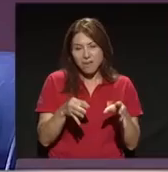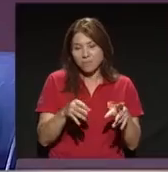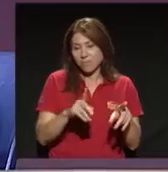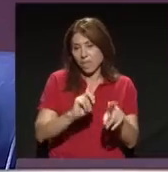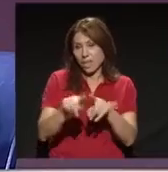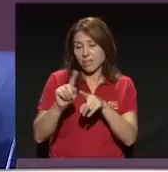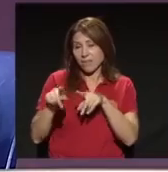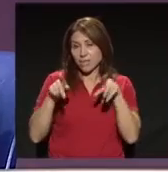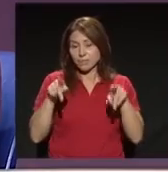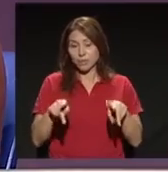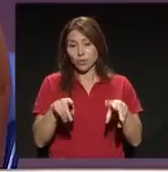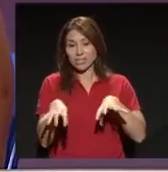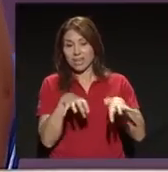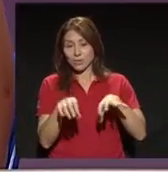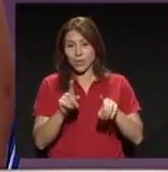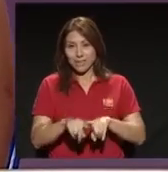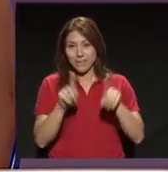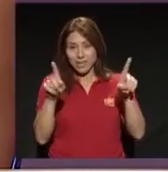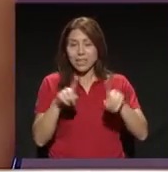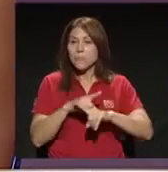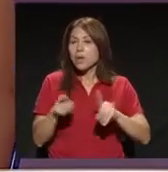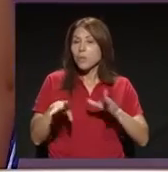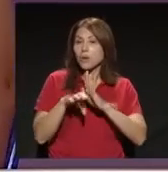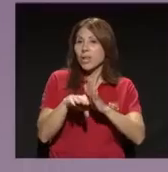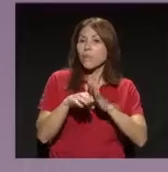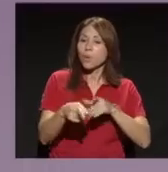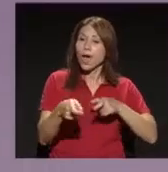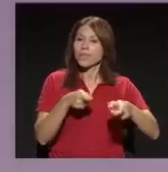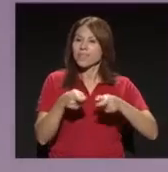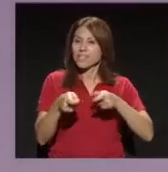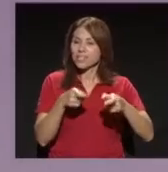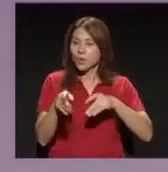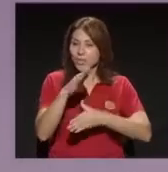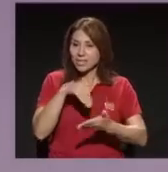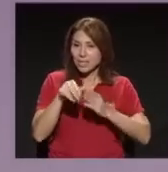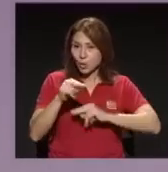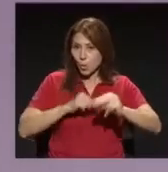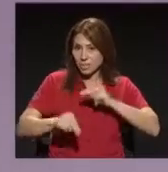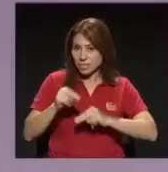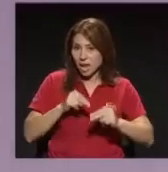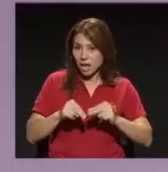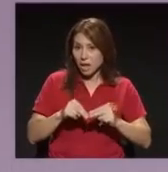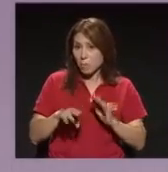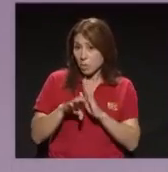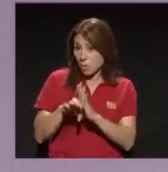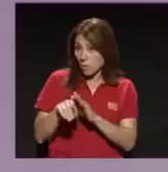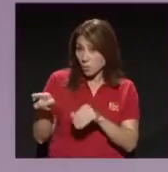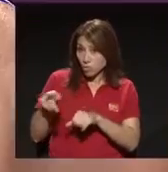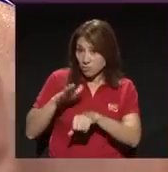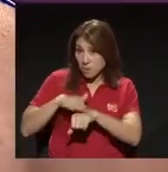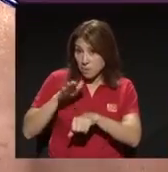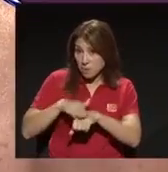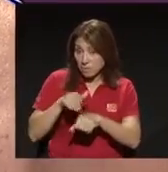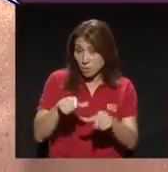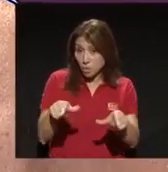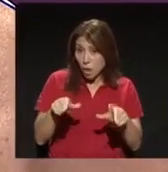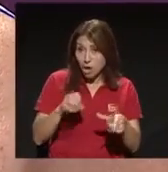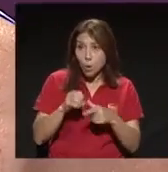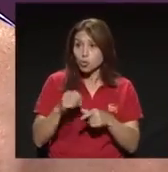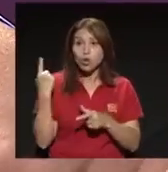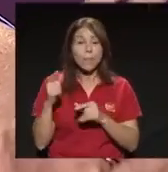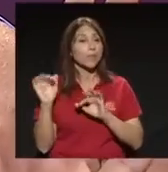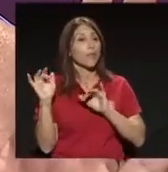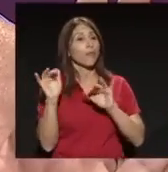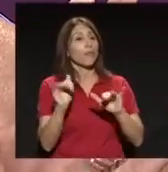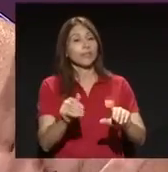reacciones posibles pero en cuanto a la administración porque de pronto ustedes organizan esto le piden permiso al centro o de pronto aparecen pone las